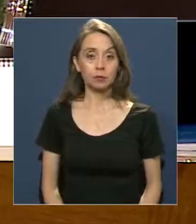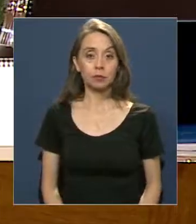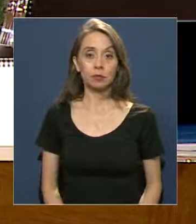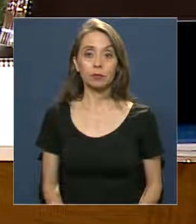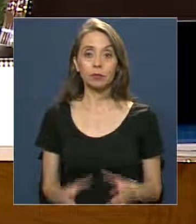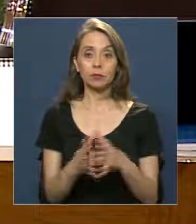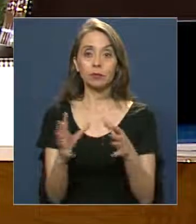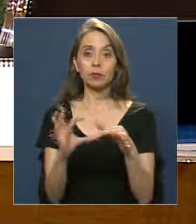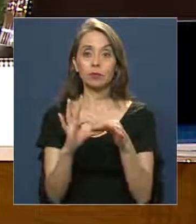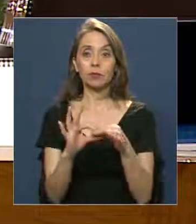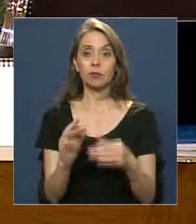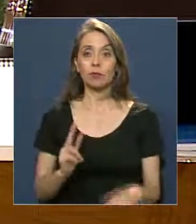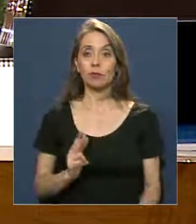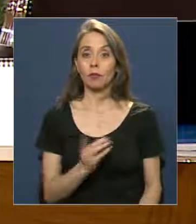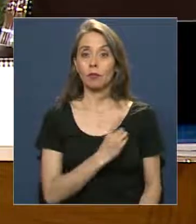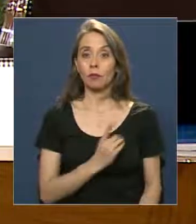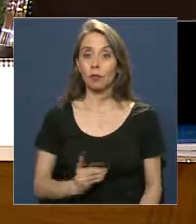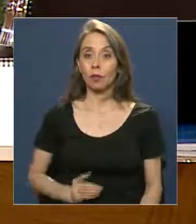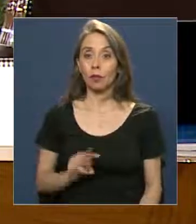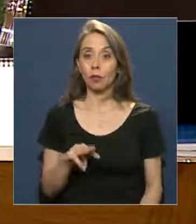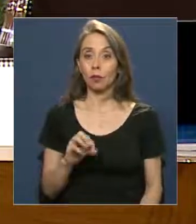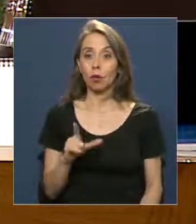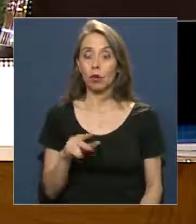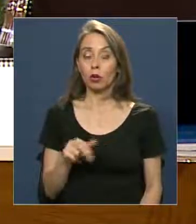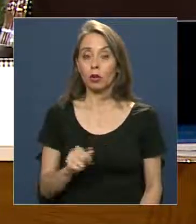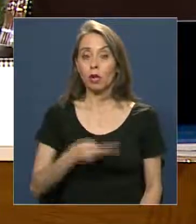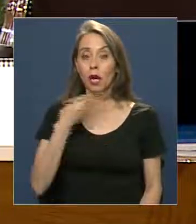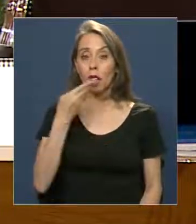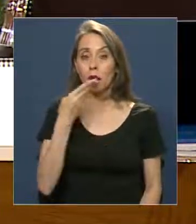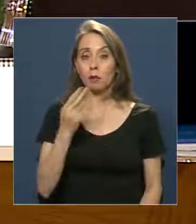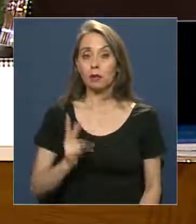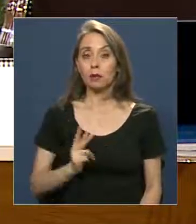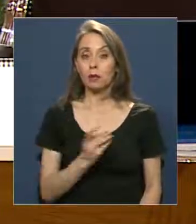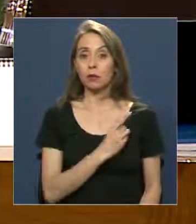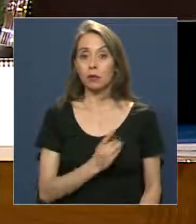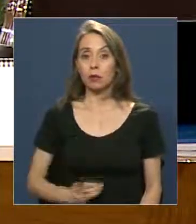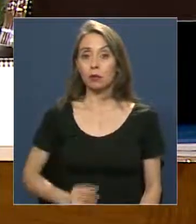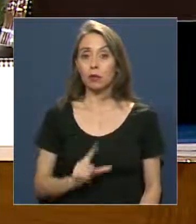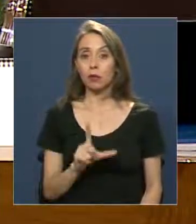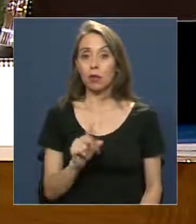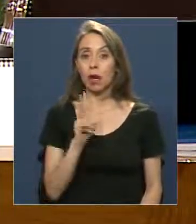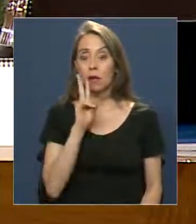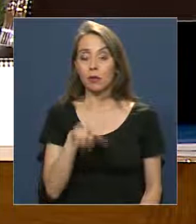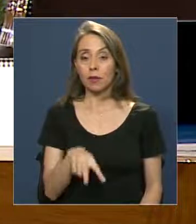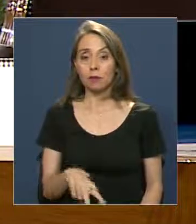Muchas gracias, señor diputado Andrés Molina. Le ofrezco la palabra al señor diputado Joaquín Lavín.